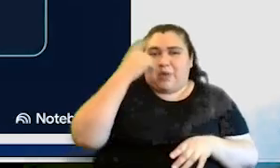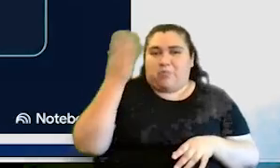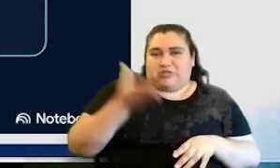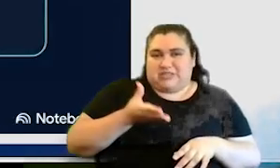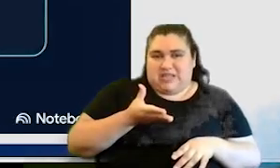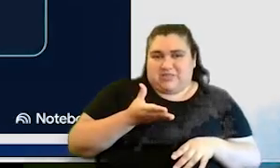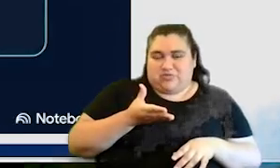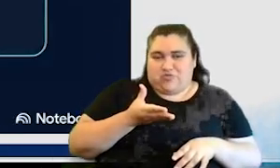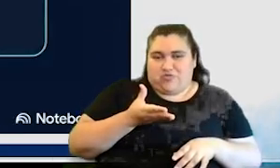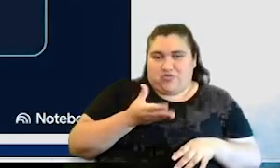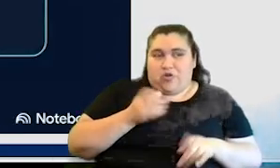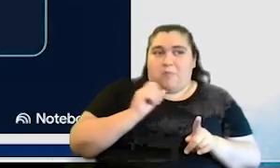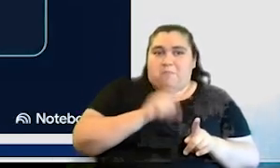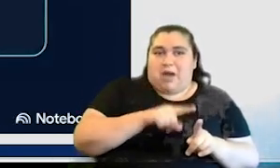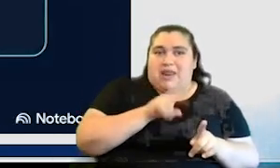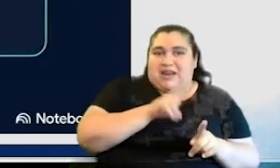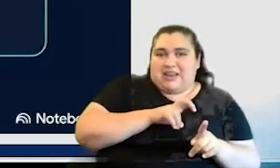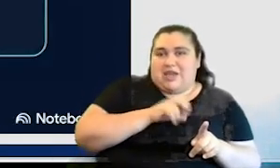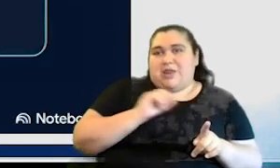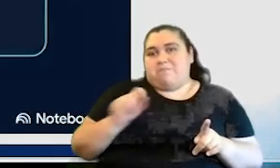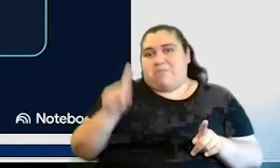para el locatario y para el locador.